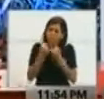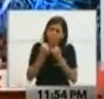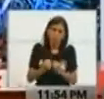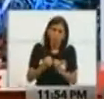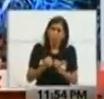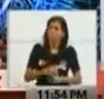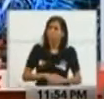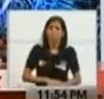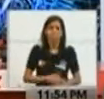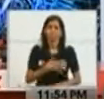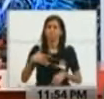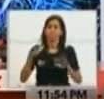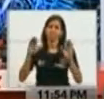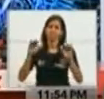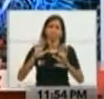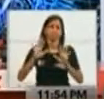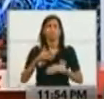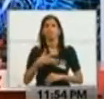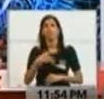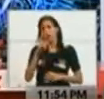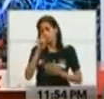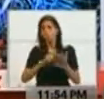año 85...